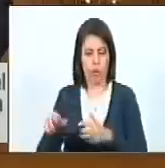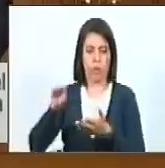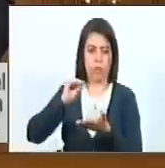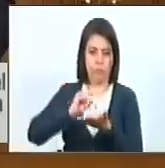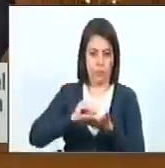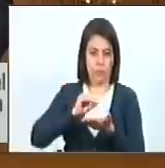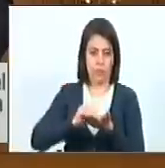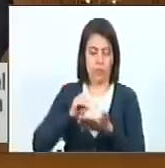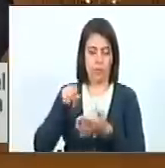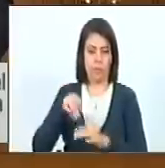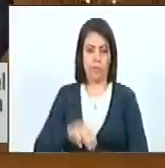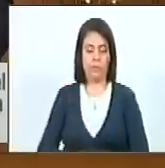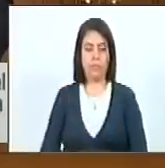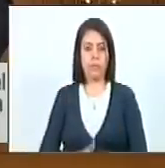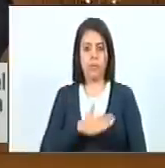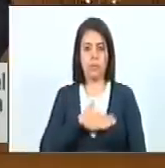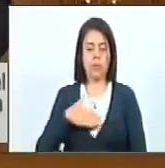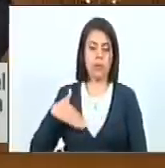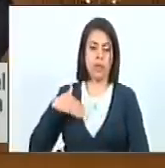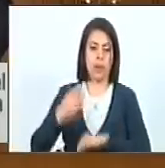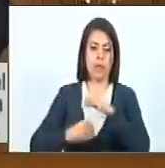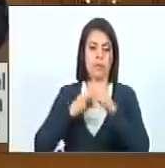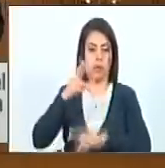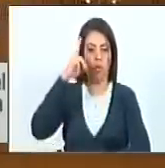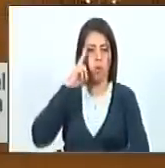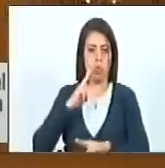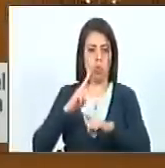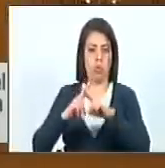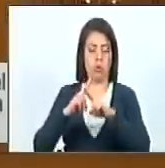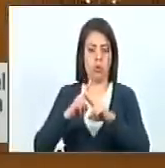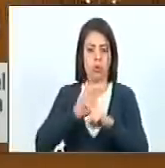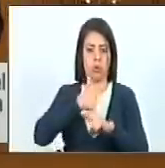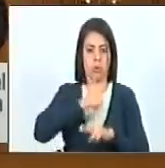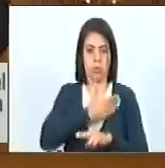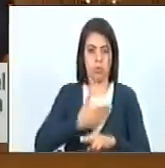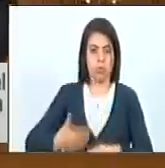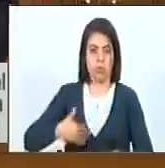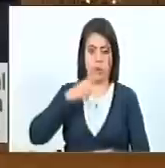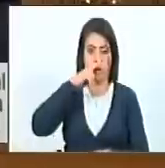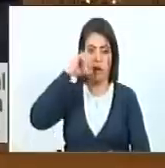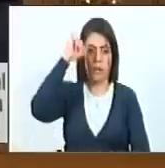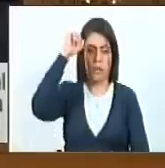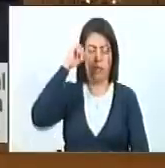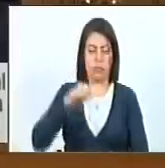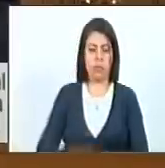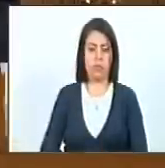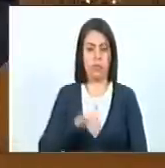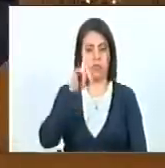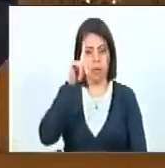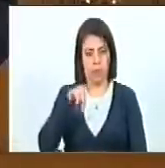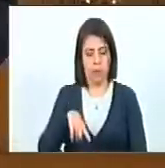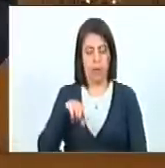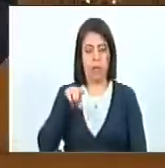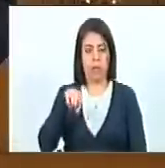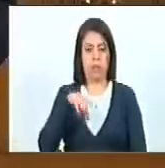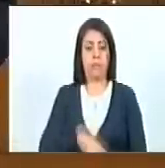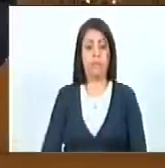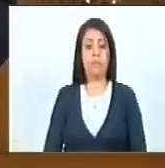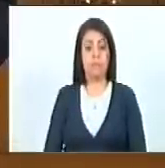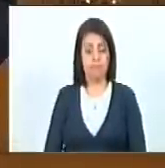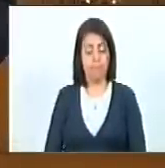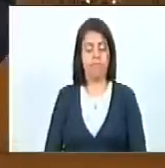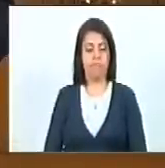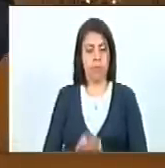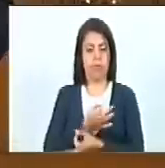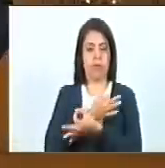retomamos de nuevo y queremos hacerle un reconocimiento a nuestro presidente Nicolás Maduro, que sin duda fue el